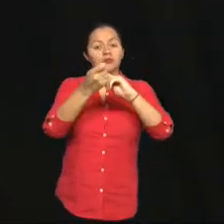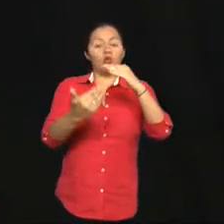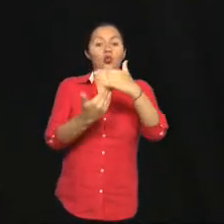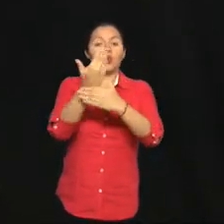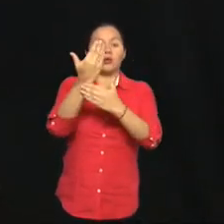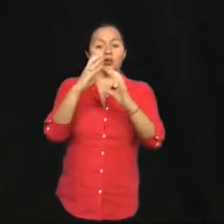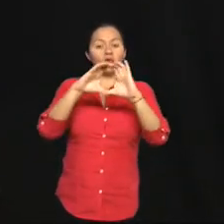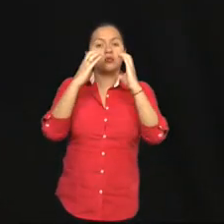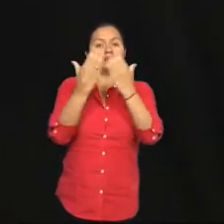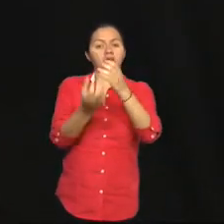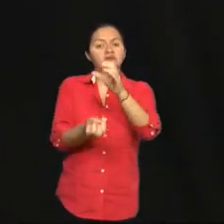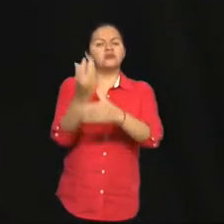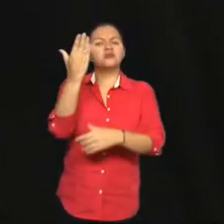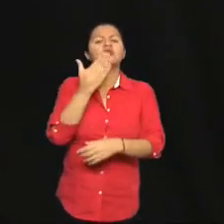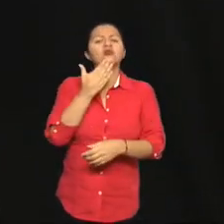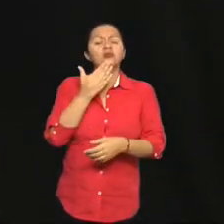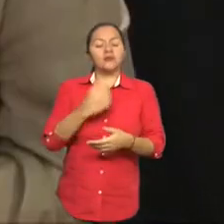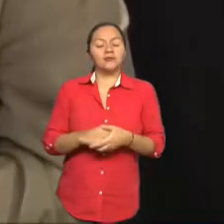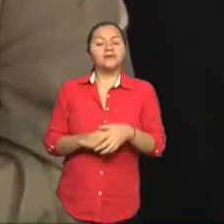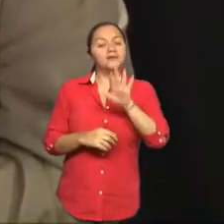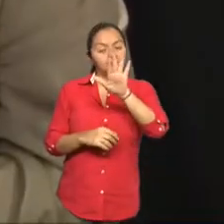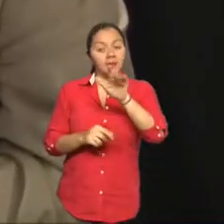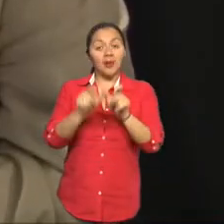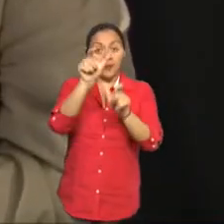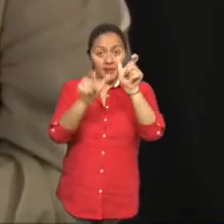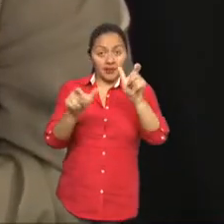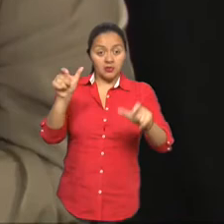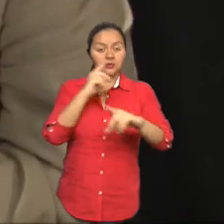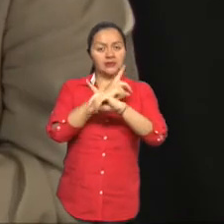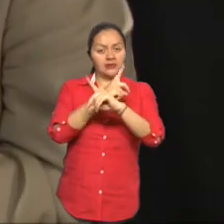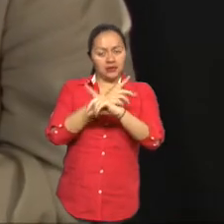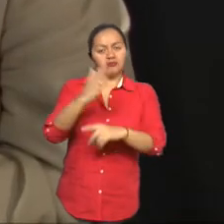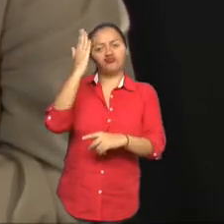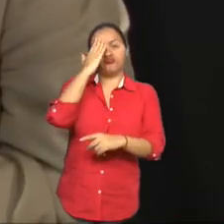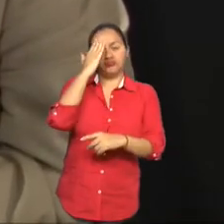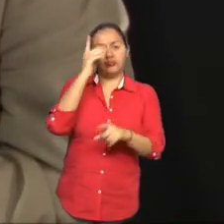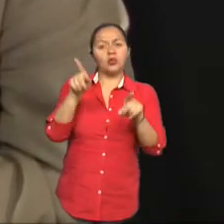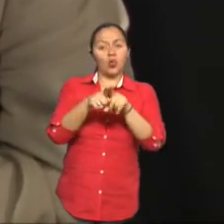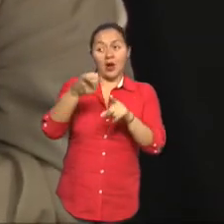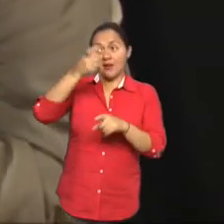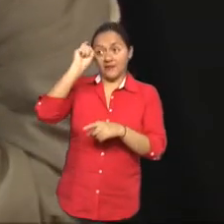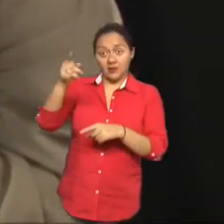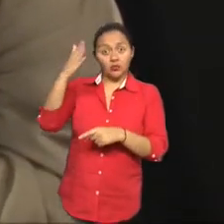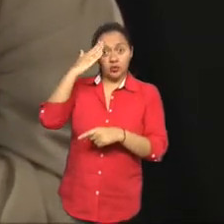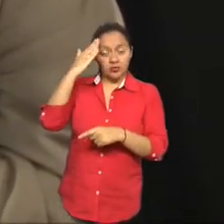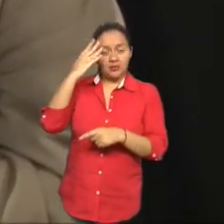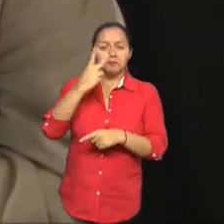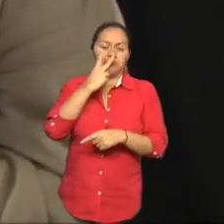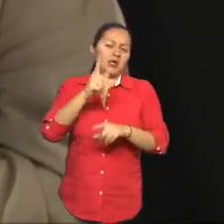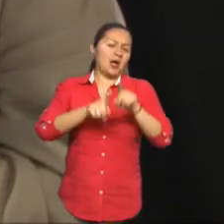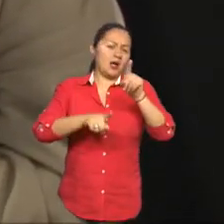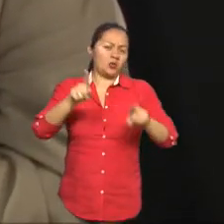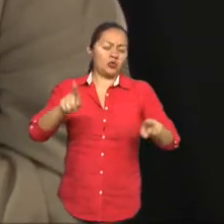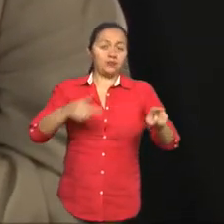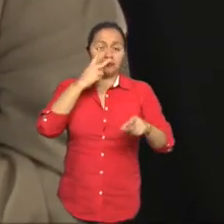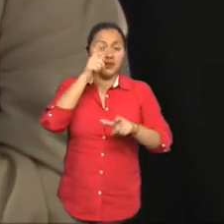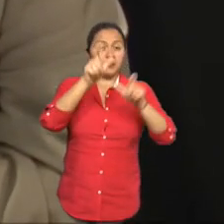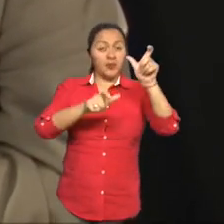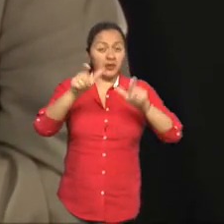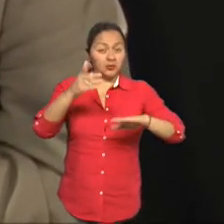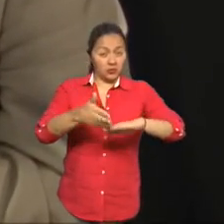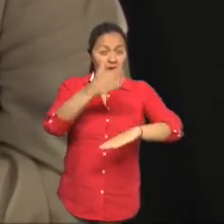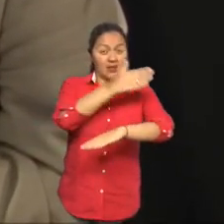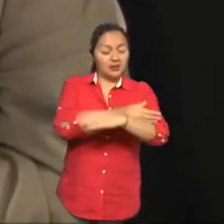comité? Existen personas con discapacidad acá que conocemos, al igual que Javier conoce, mencionábamos varias personas hace un